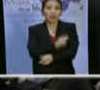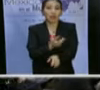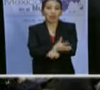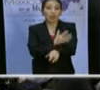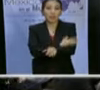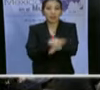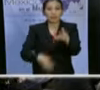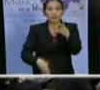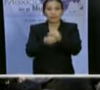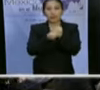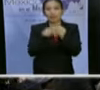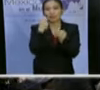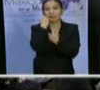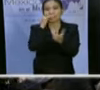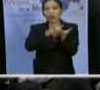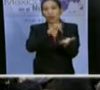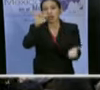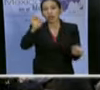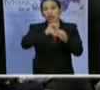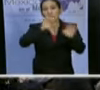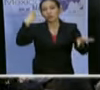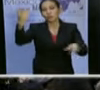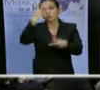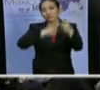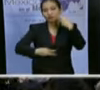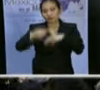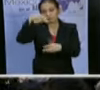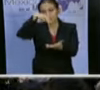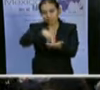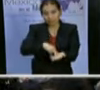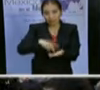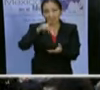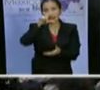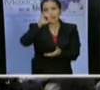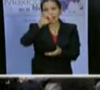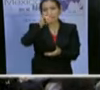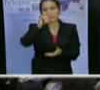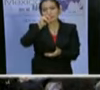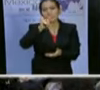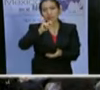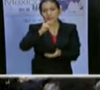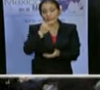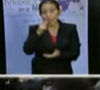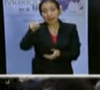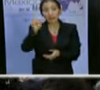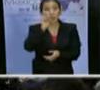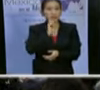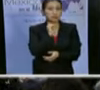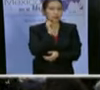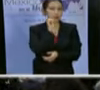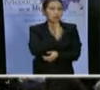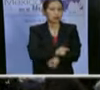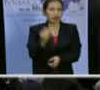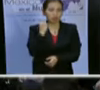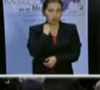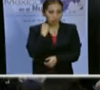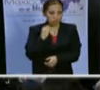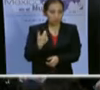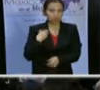nosotros adicionalmente. Le quiero agradecer, por supuesto, su presencia. Lisbeth es una senadora también